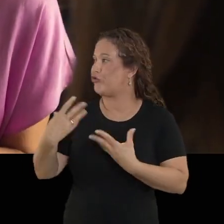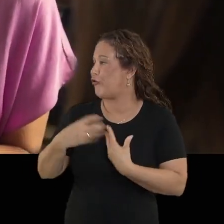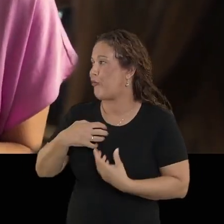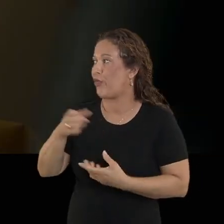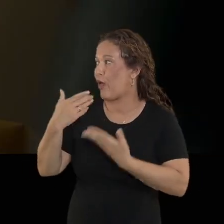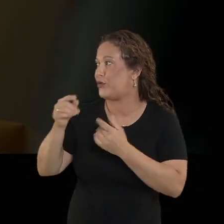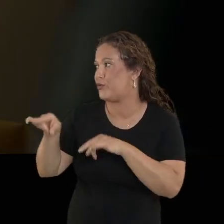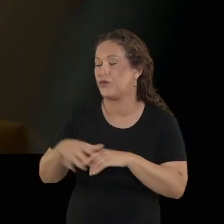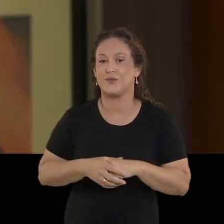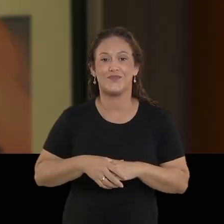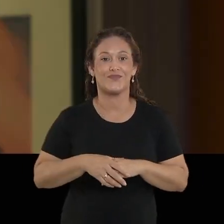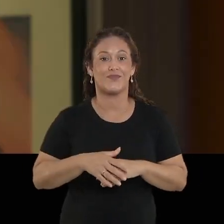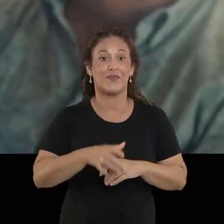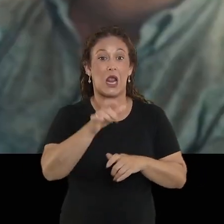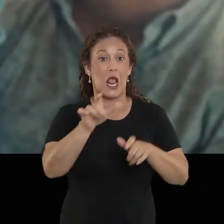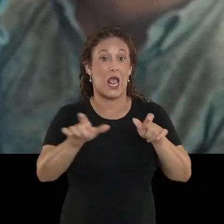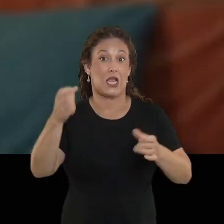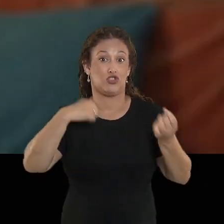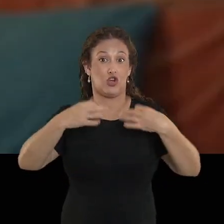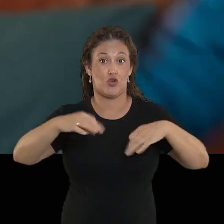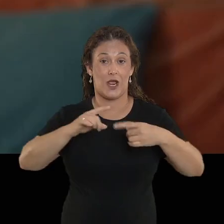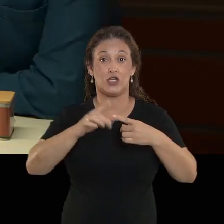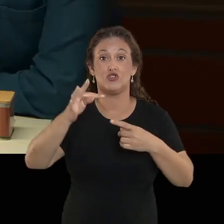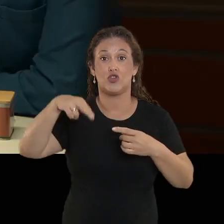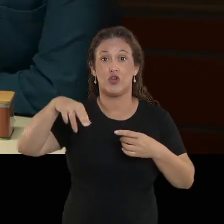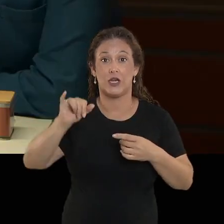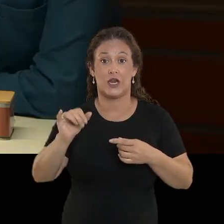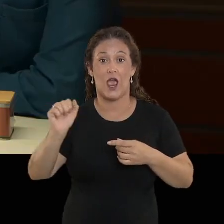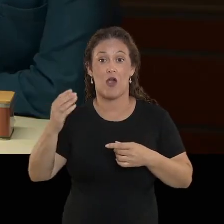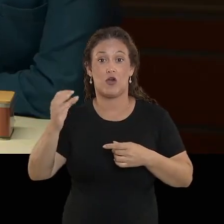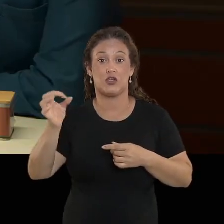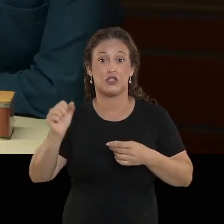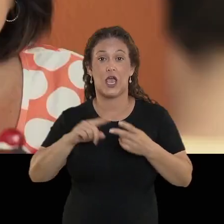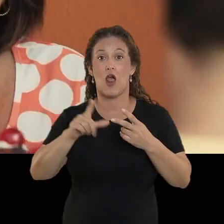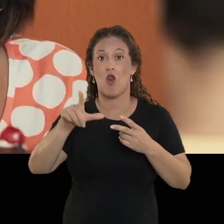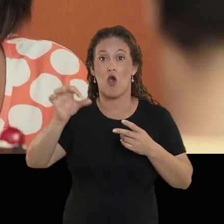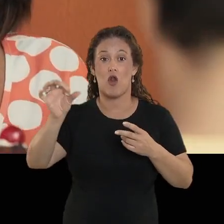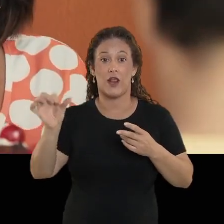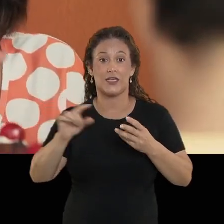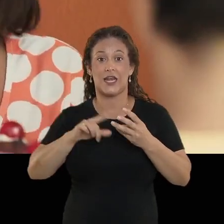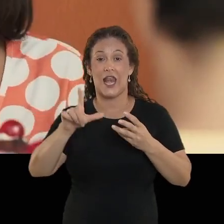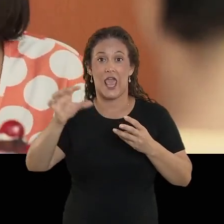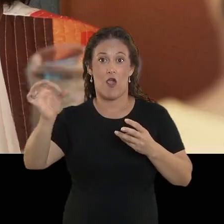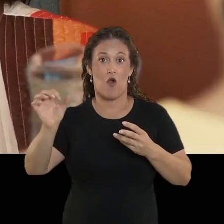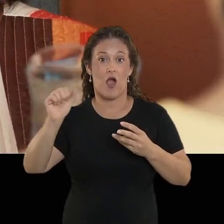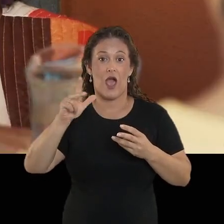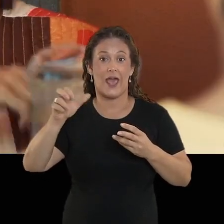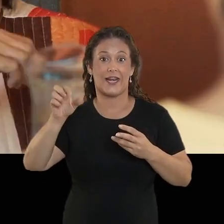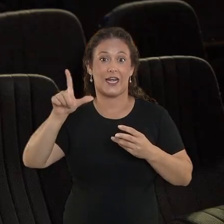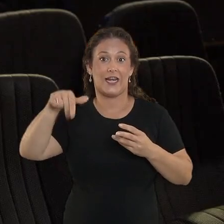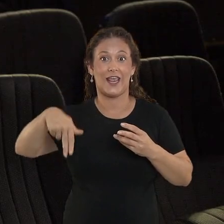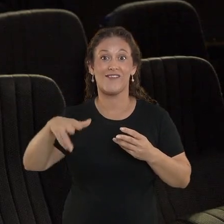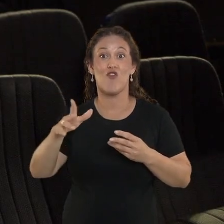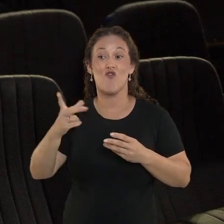tú con ellos. Acompañado por el reparto habitual, con Toni Acosta, vuelve a estar Loles León, Leo